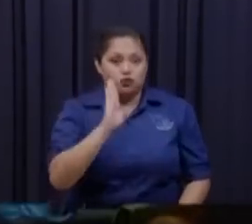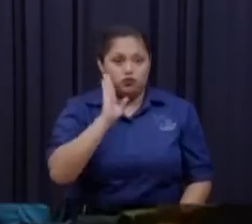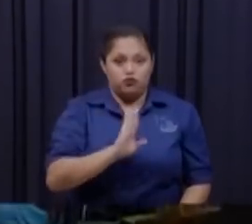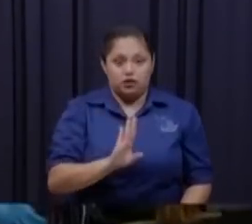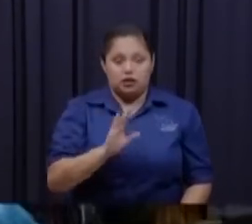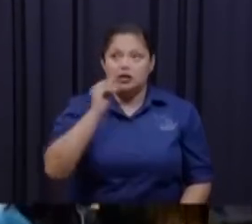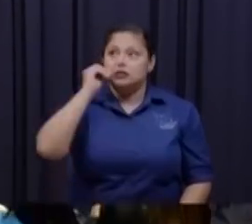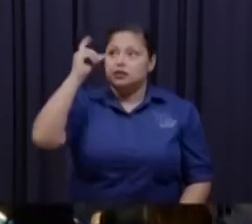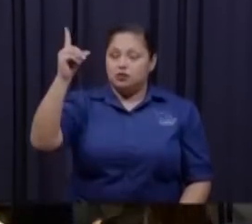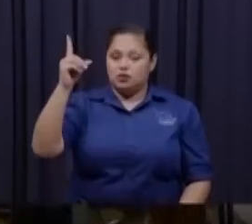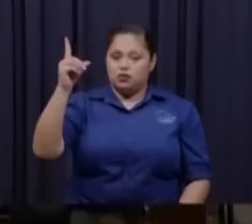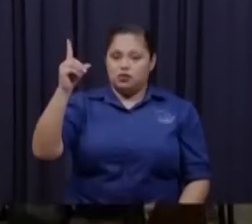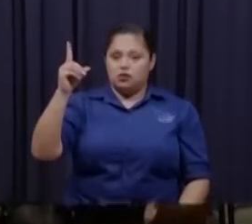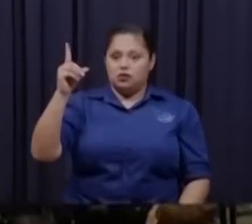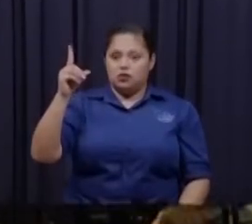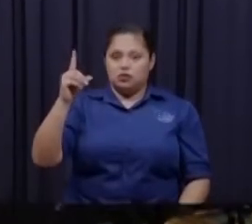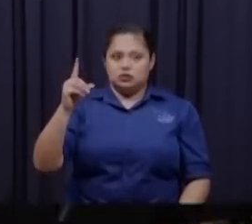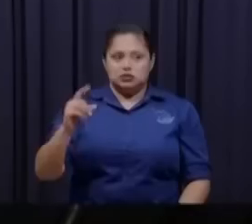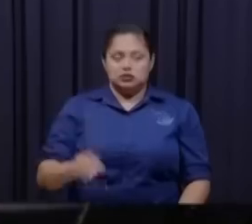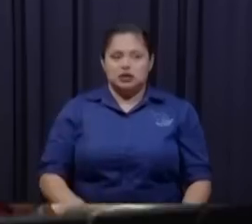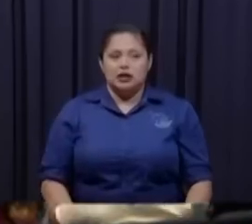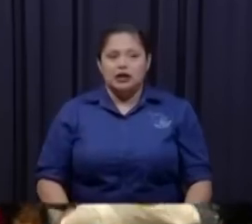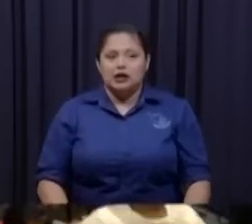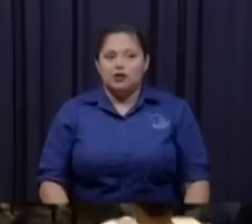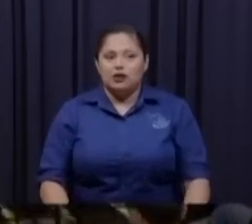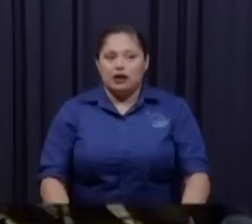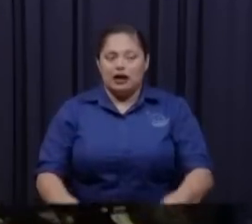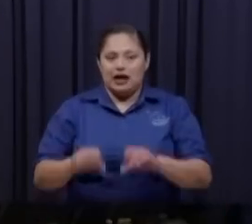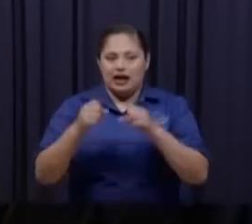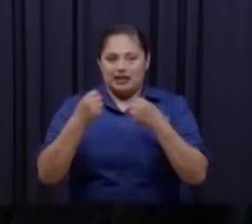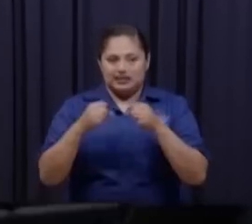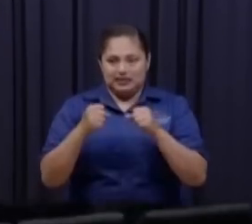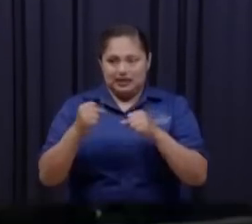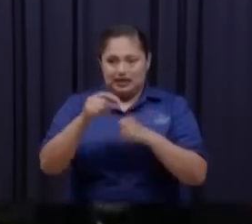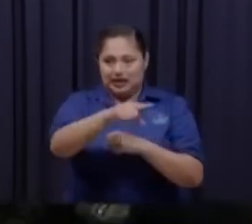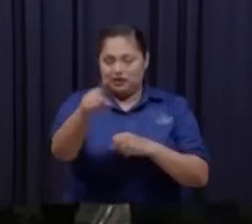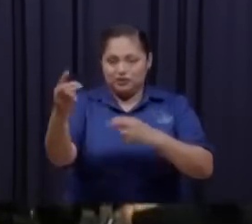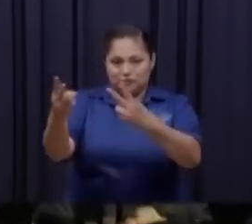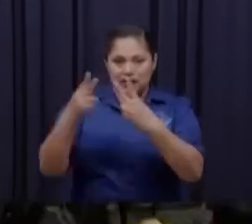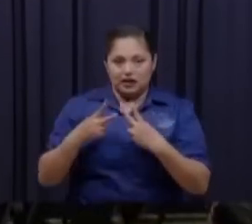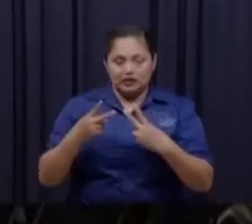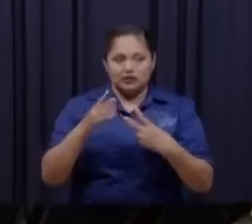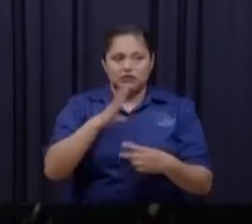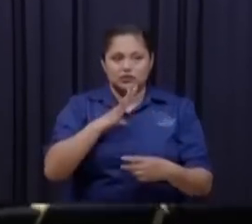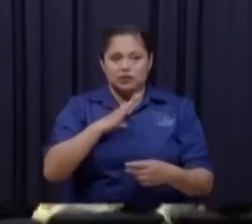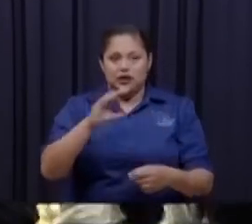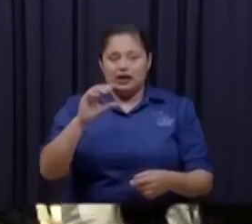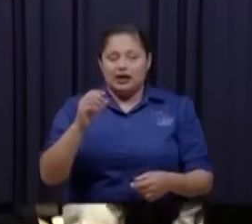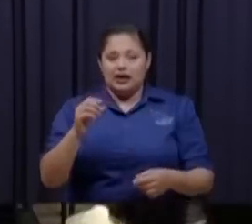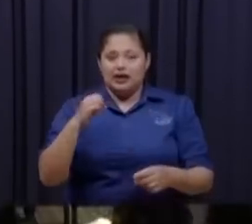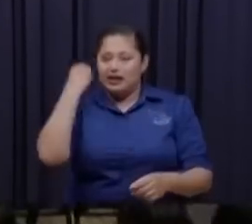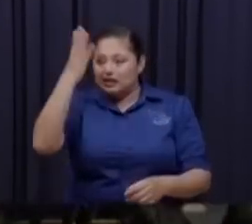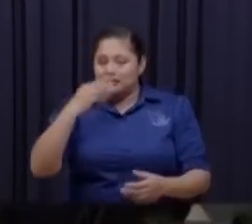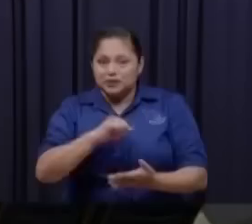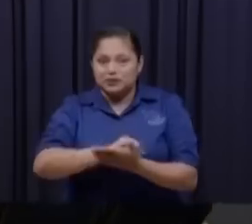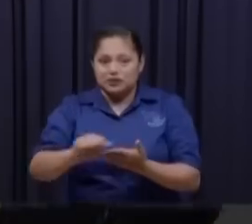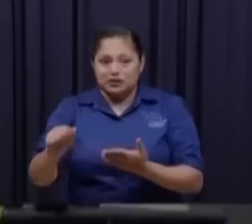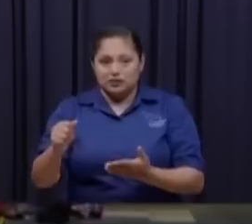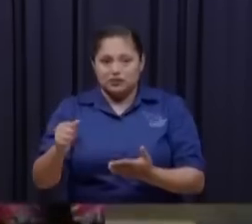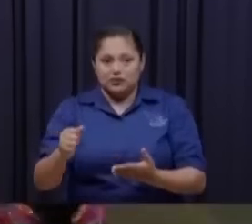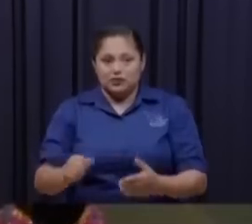el Señor los haya convencido, tuvieron que haber sucedido dos cosas. Número uno, el Espíritu Santo los convenció. Y número